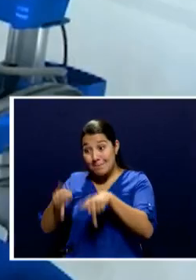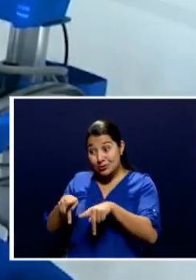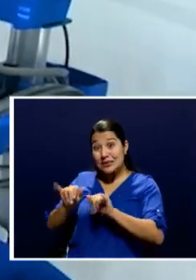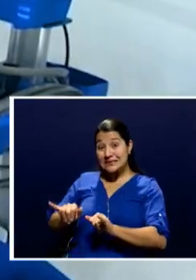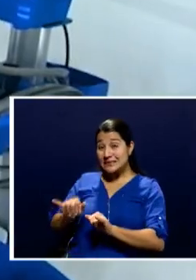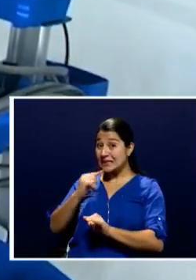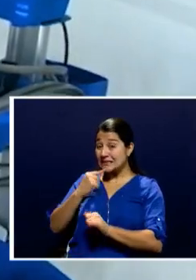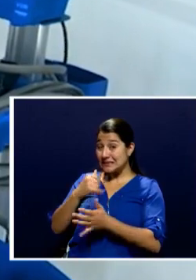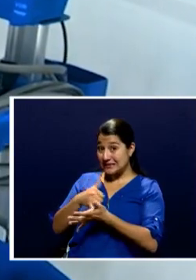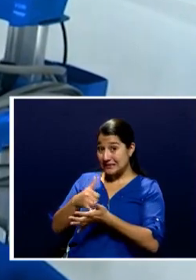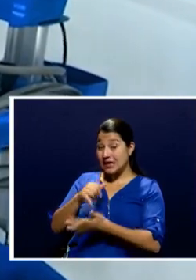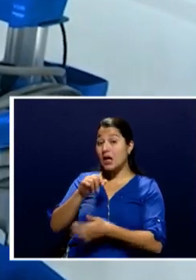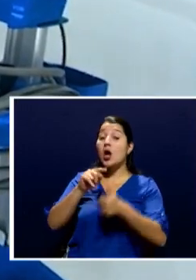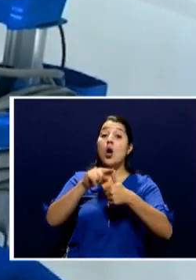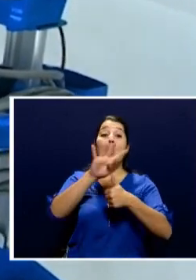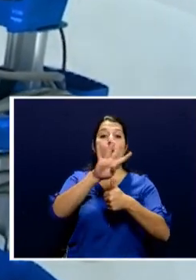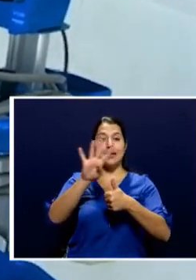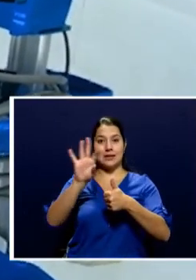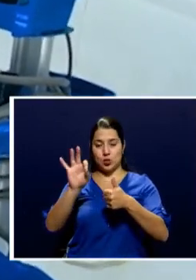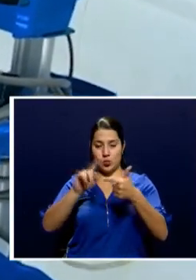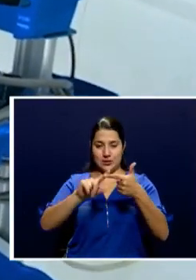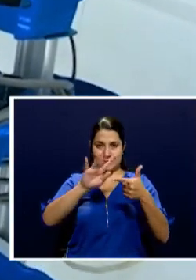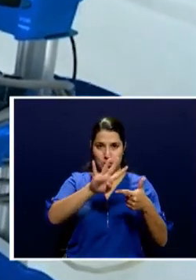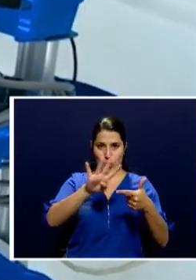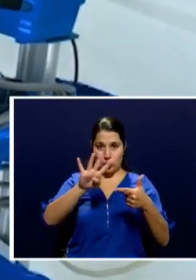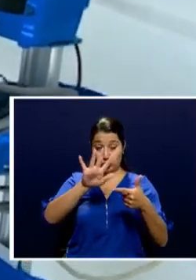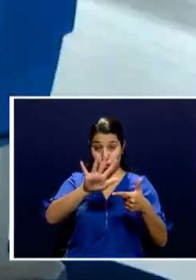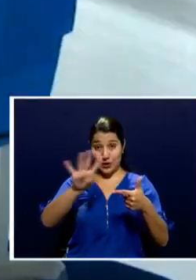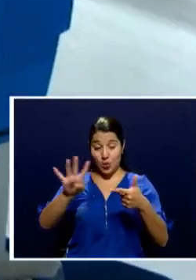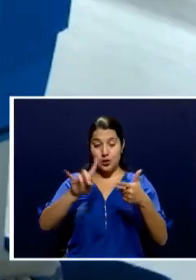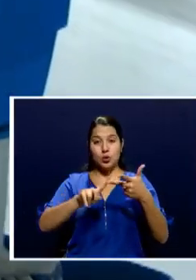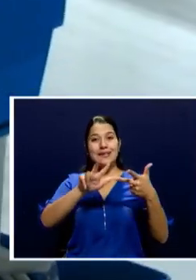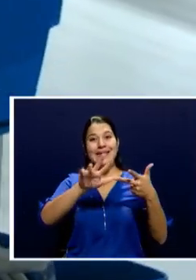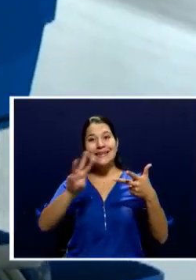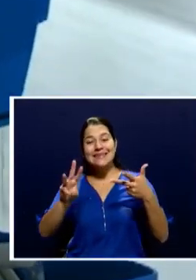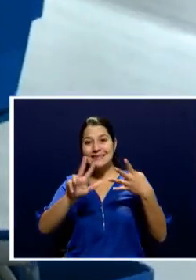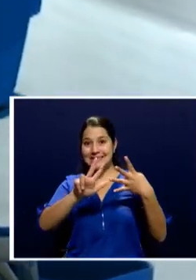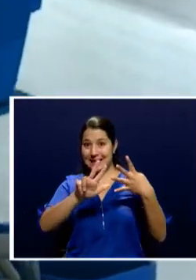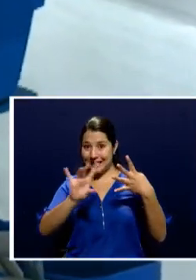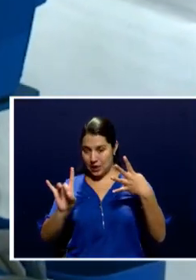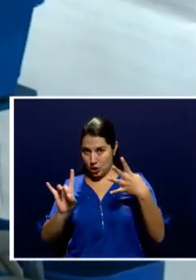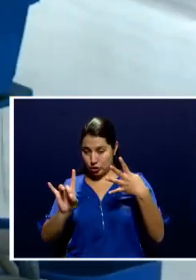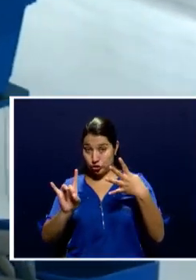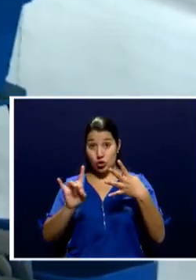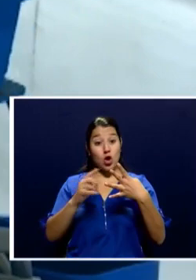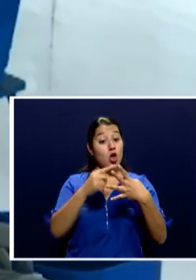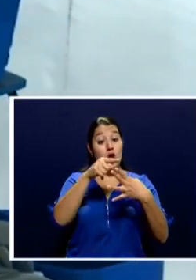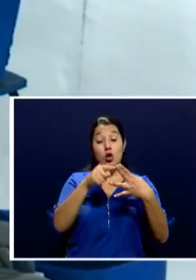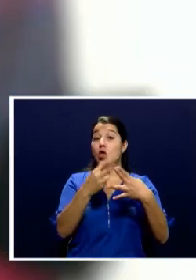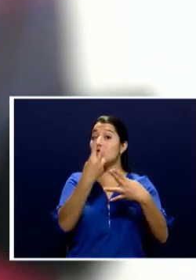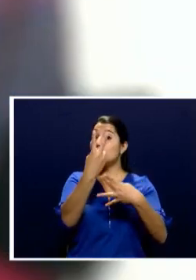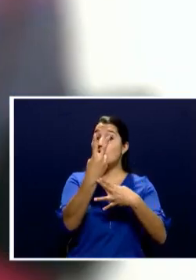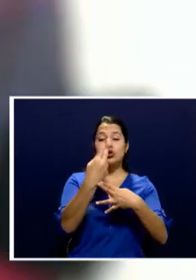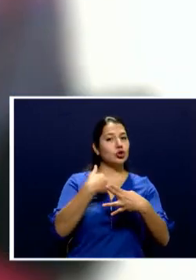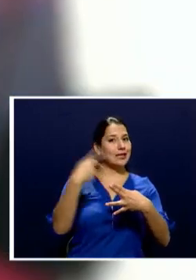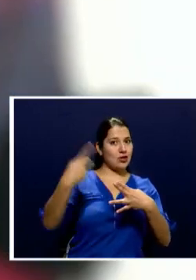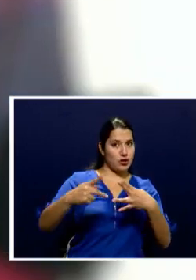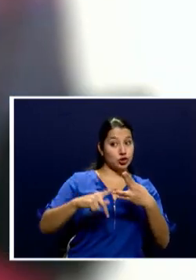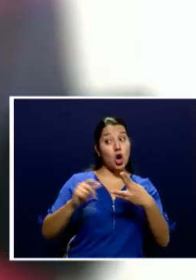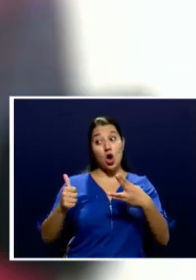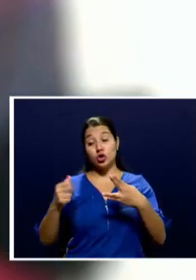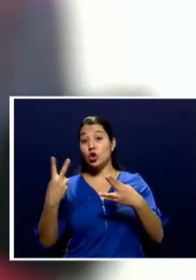son 49, 54, 36 y 38 años de edad. 2 de ellos no tenían ningún factor de riesgo. El resto de